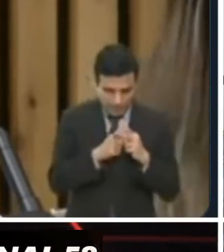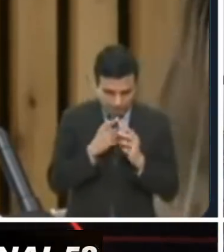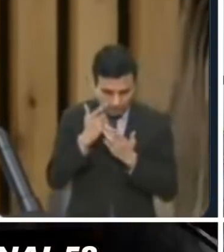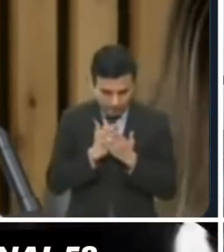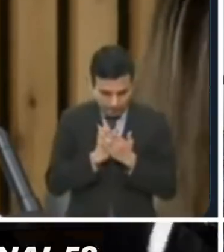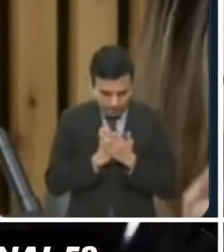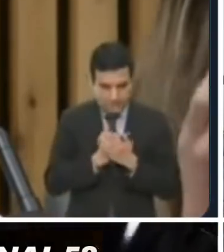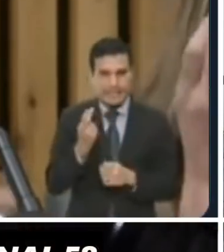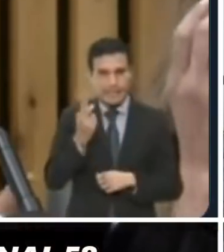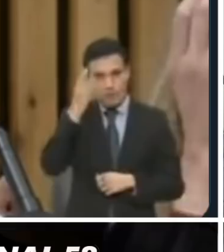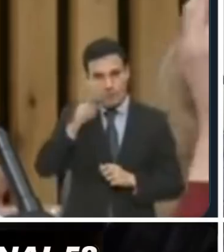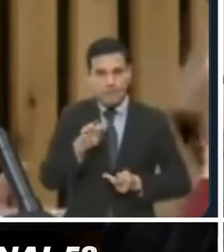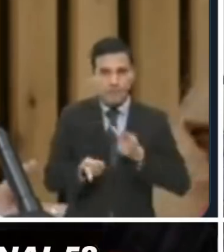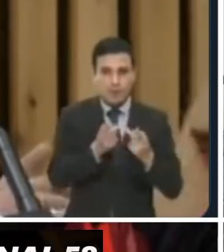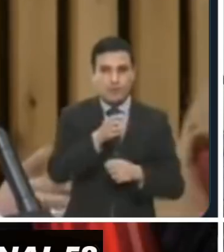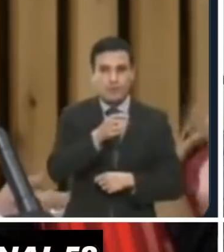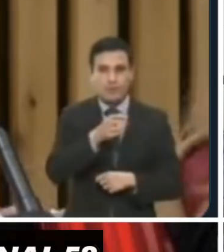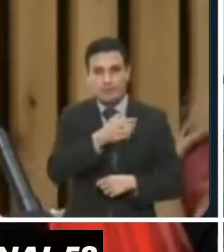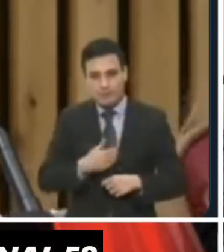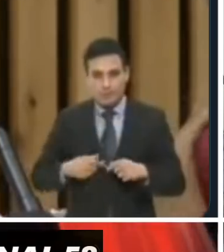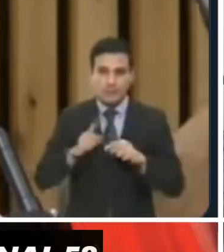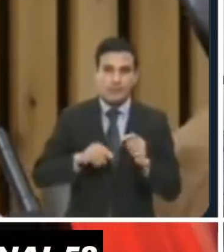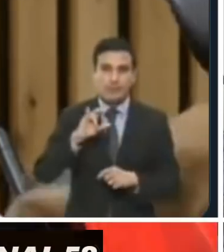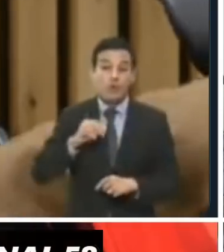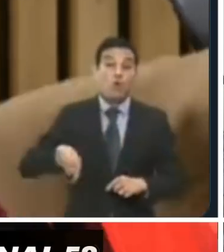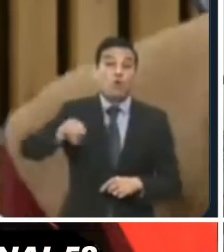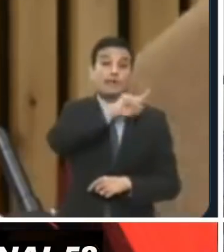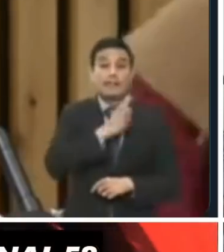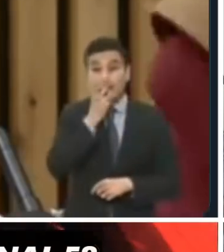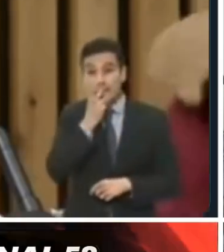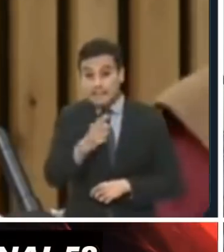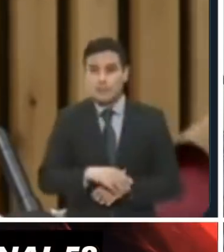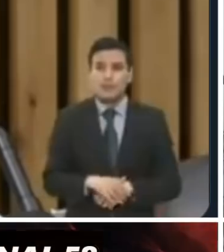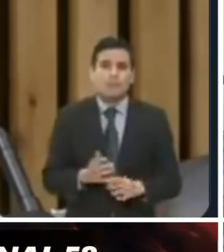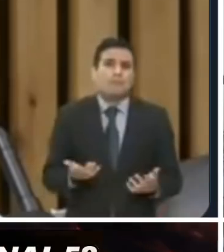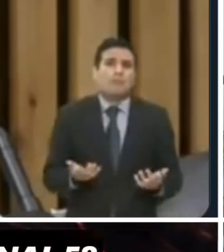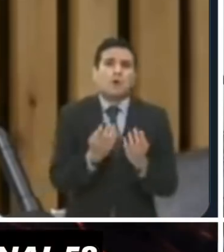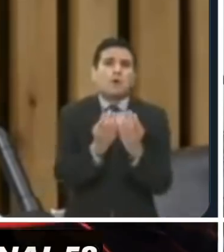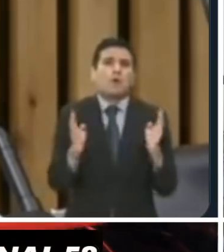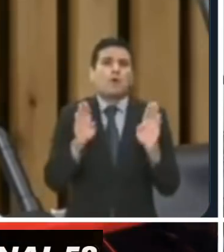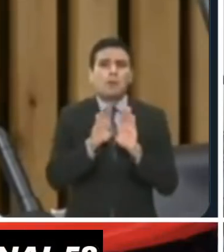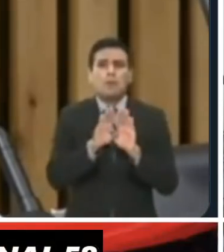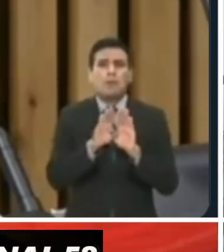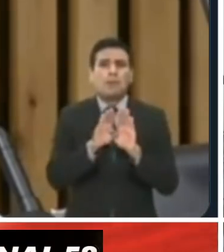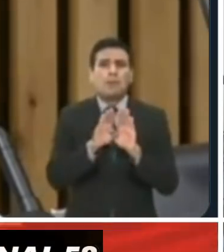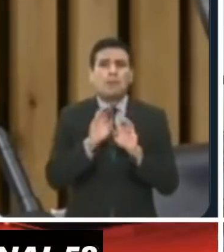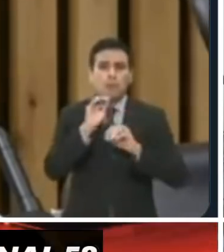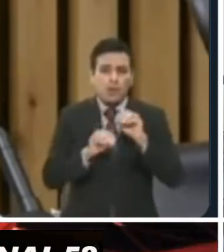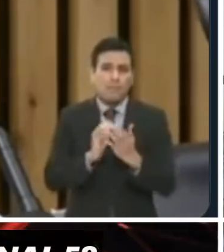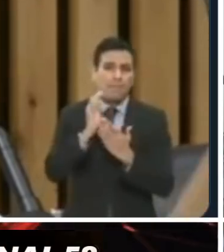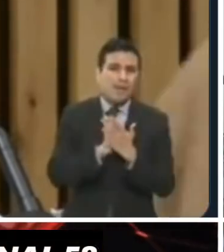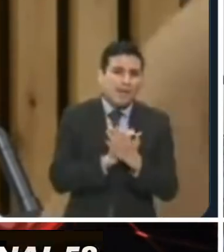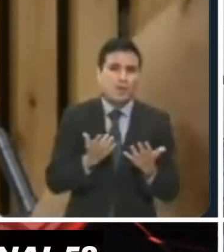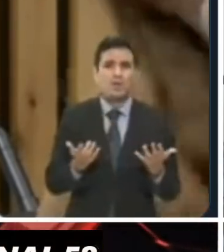consulta para enjuiciar expresidentes, donde puso más de 50,000 casillas con 500 millones